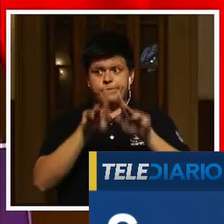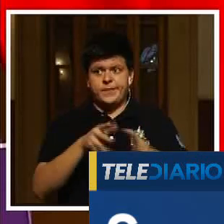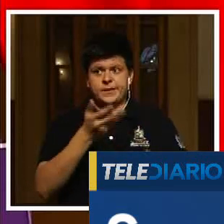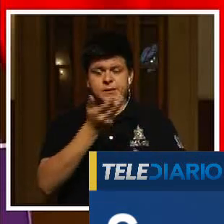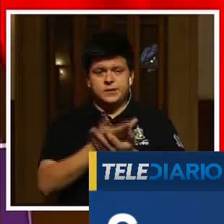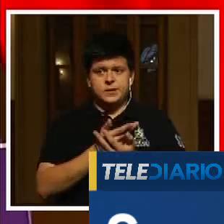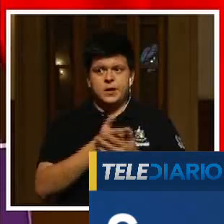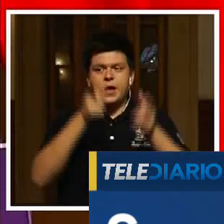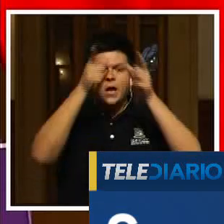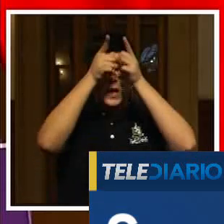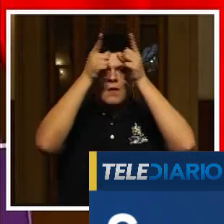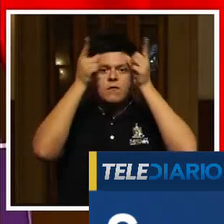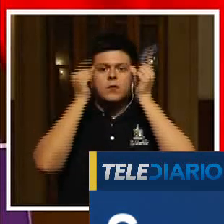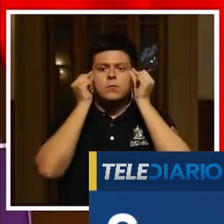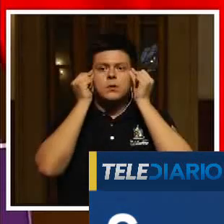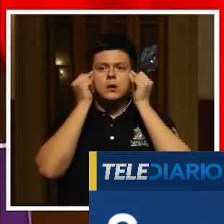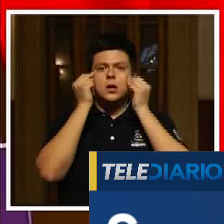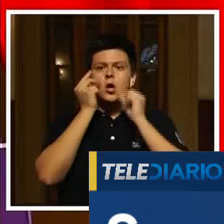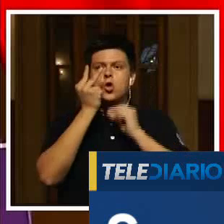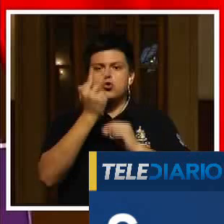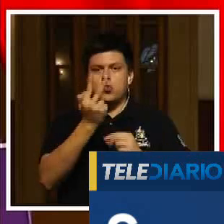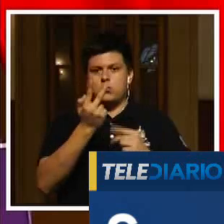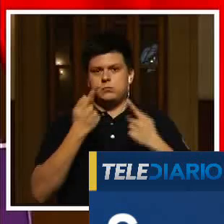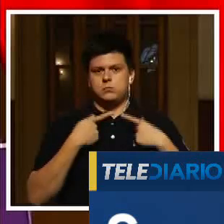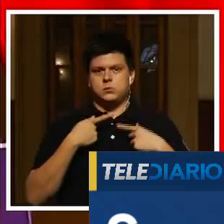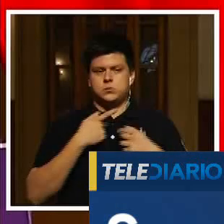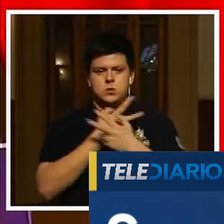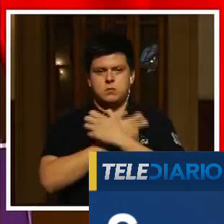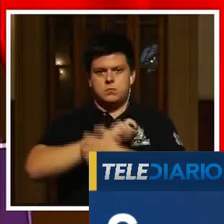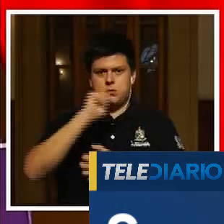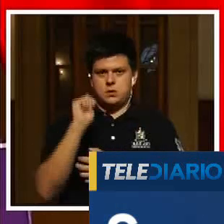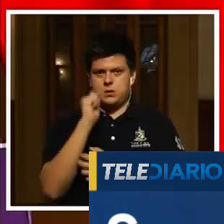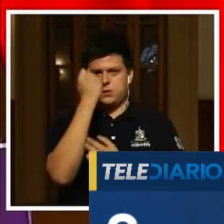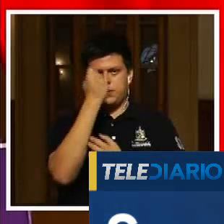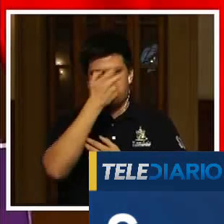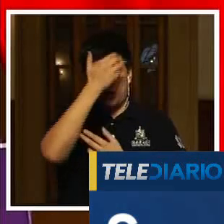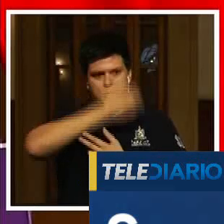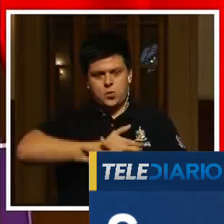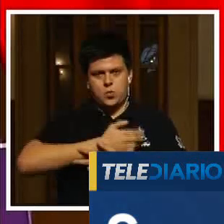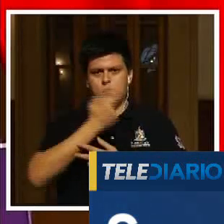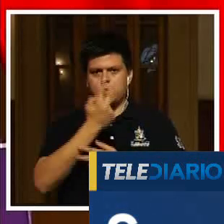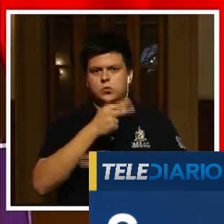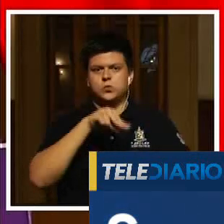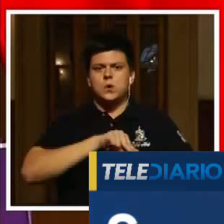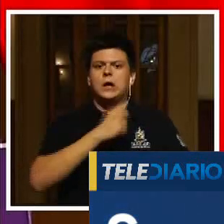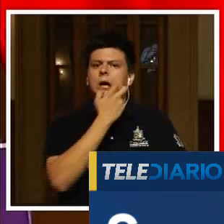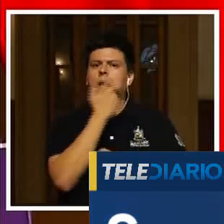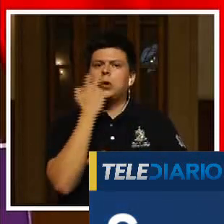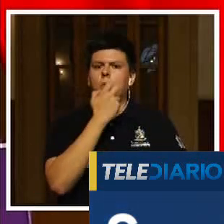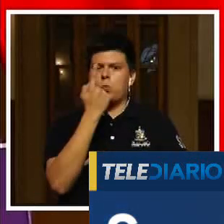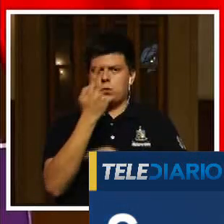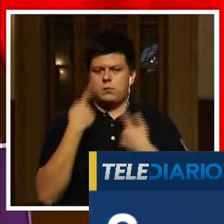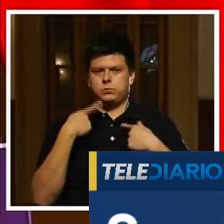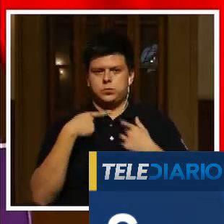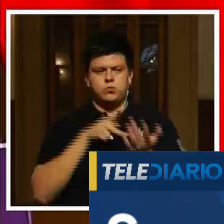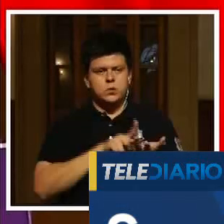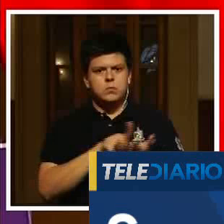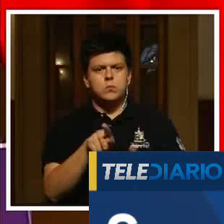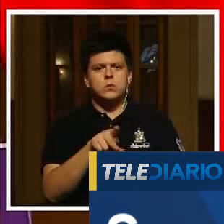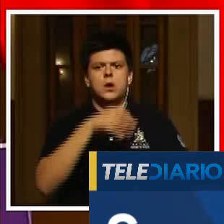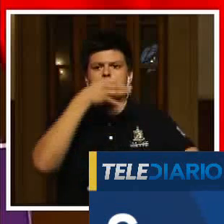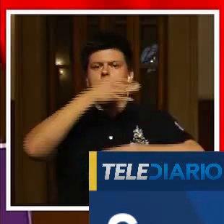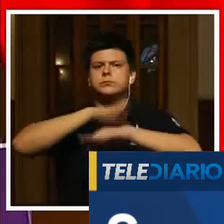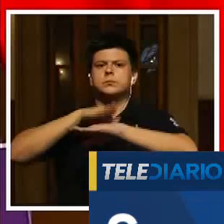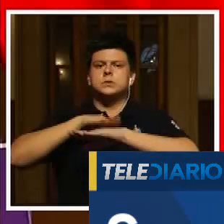eran enfermeras, 2 eran técnicos radiólogos, 2 odontólogos, una promotora de salud,